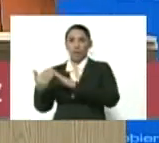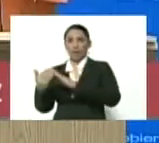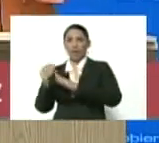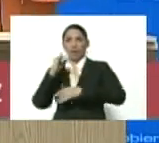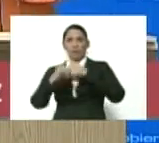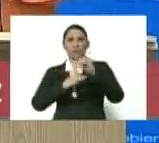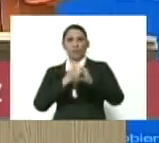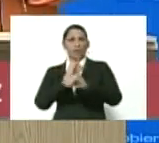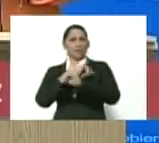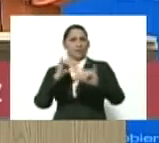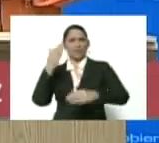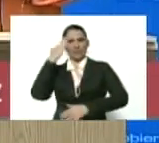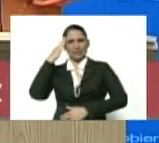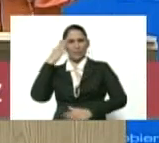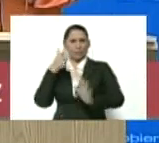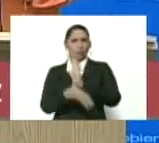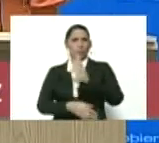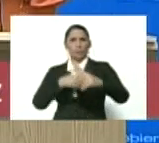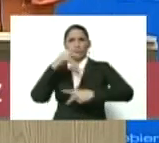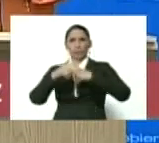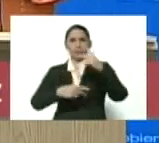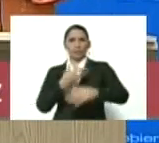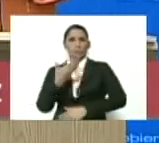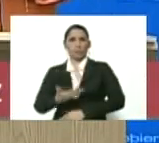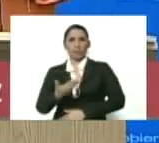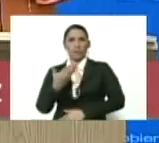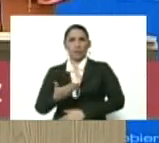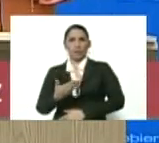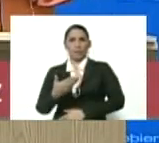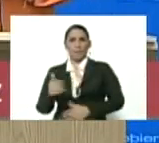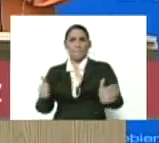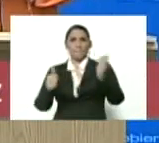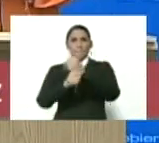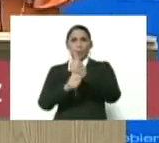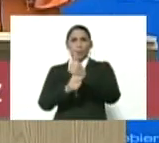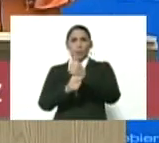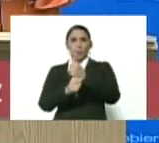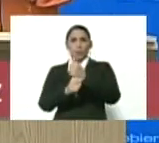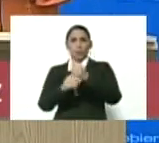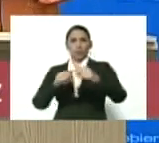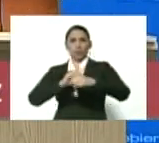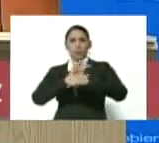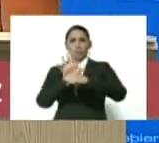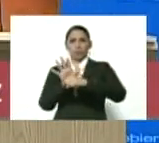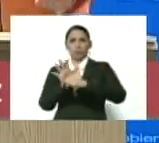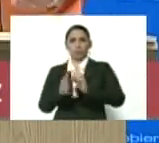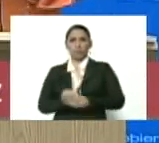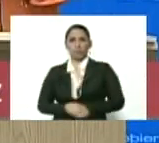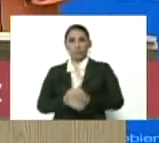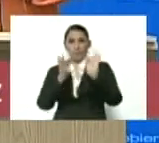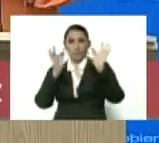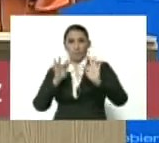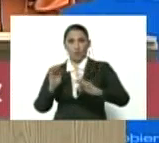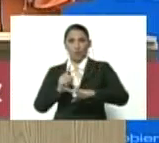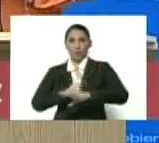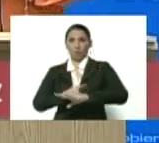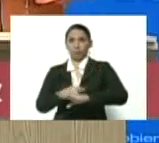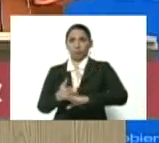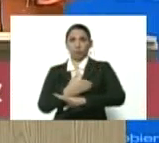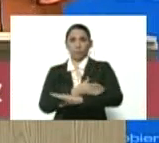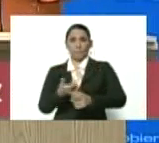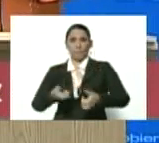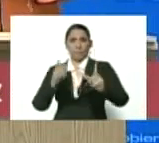esté informada sobre este proceso tan importante de detección del COVID-19 que de forma temprana nos permite